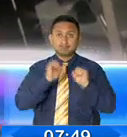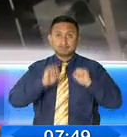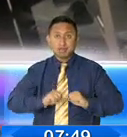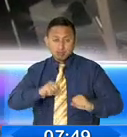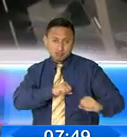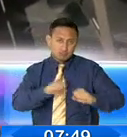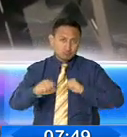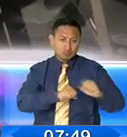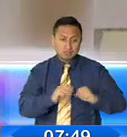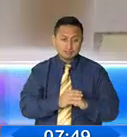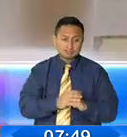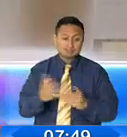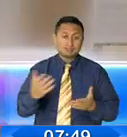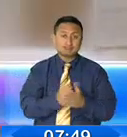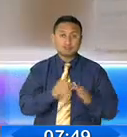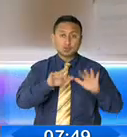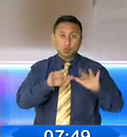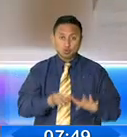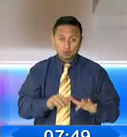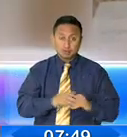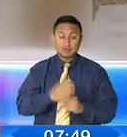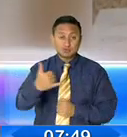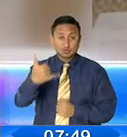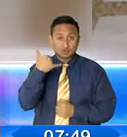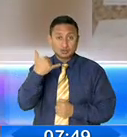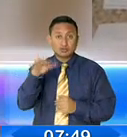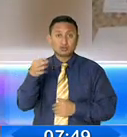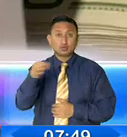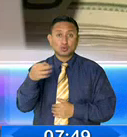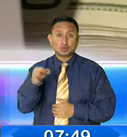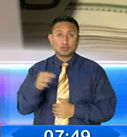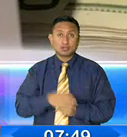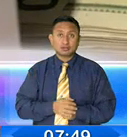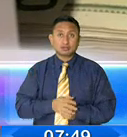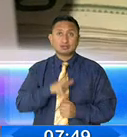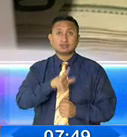se incautaron computadores, celulares, documentos y